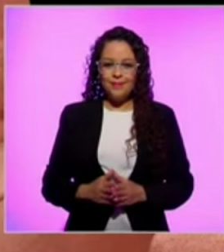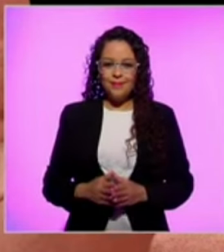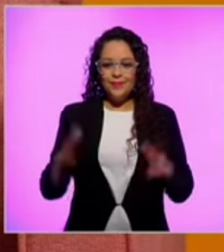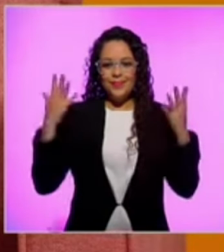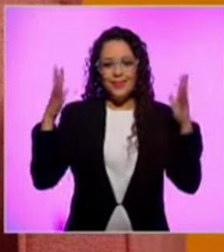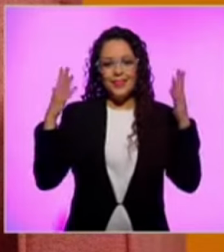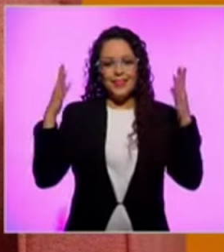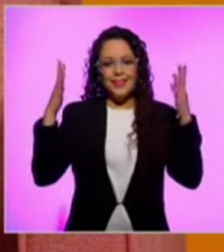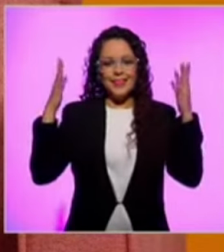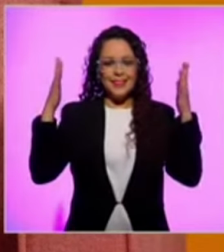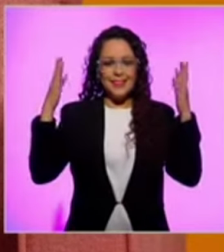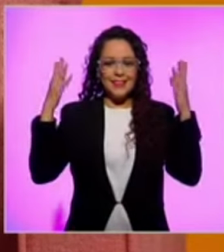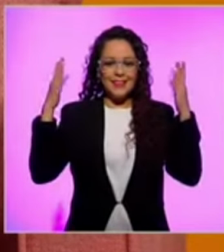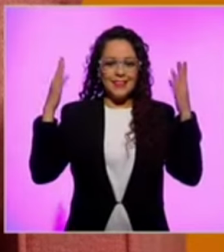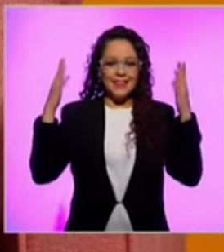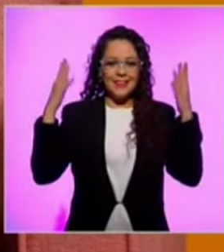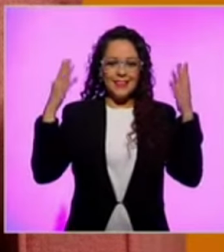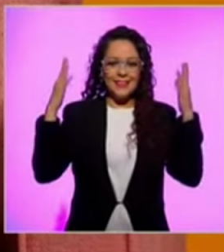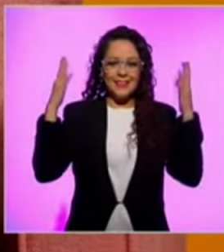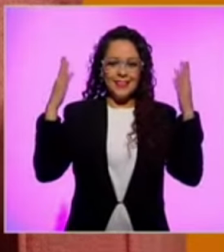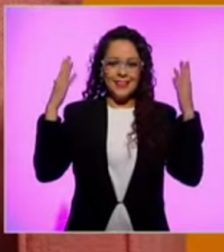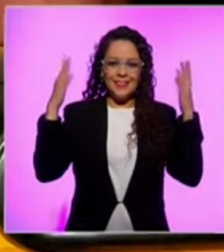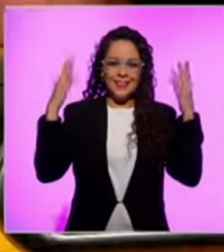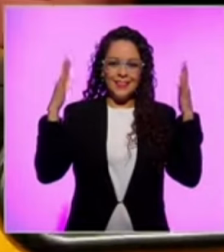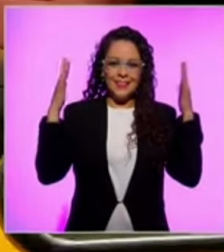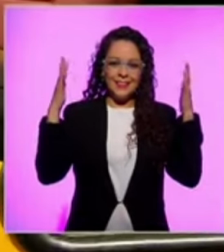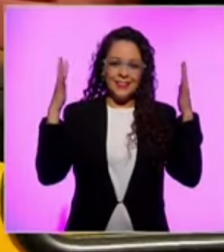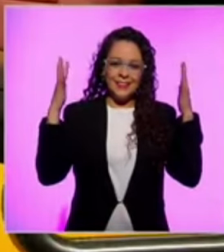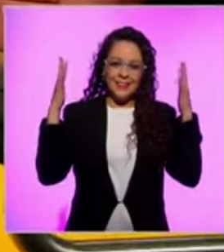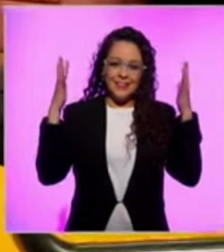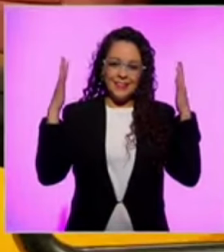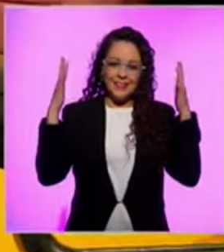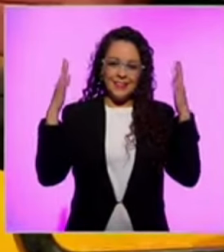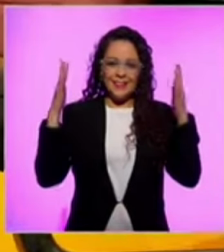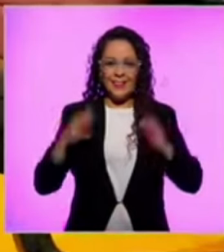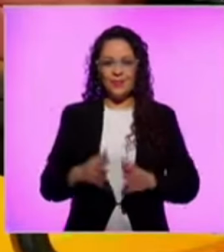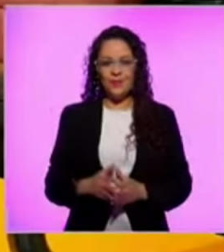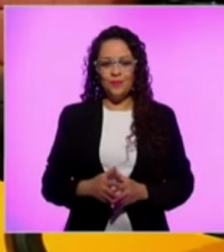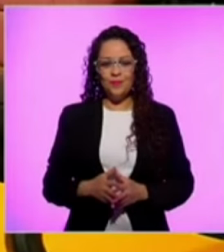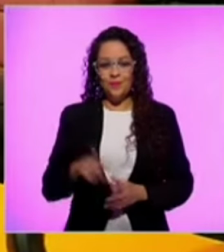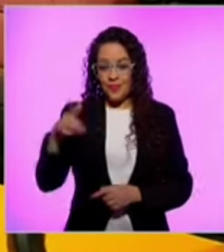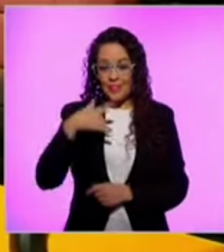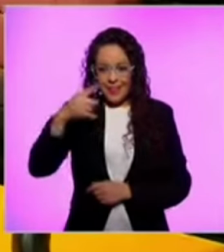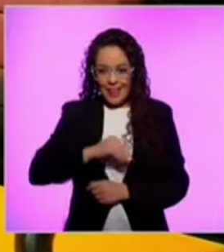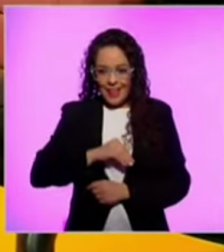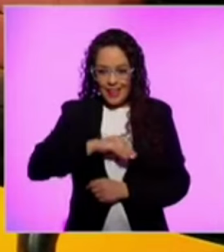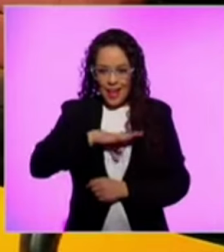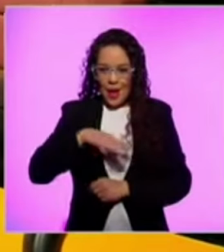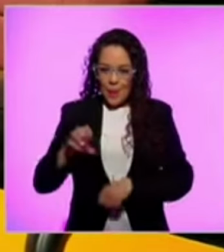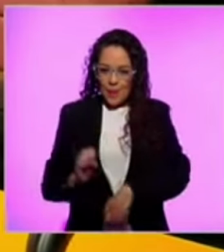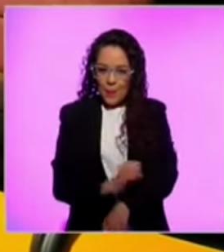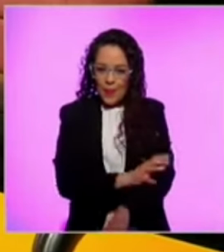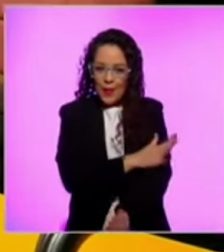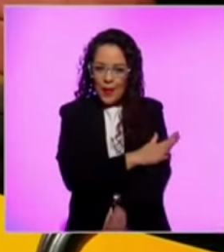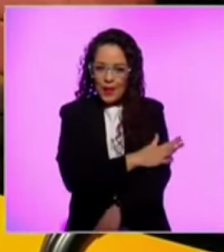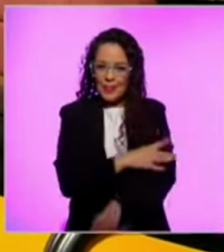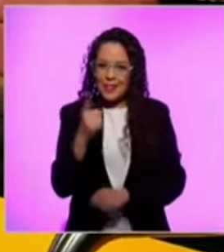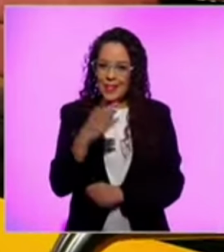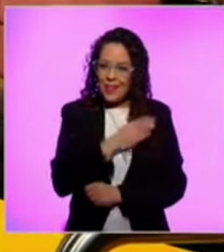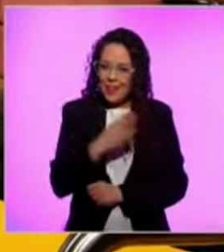El aplauso para Mildred y su mami Elizabeth, que ya se nos emocionó. Qué bueno, es muy válido las emociones